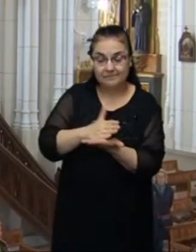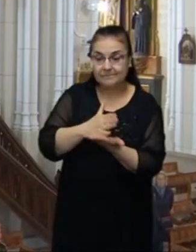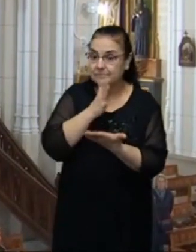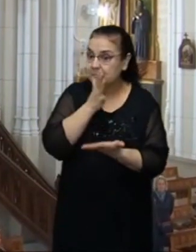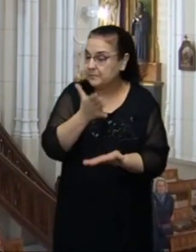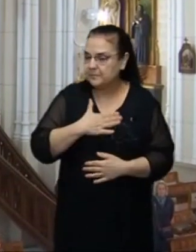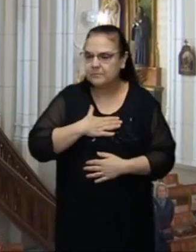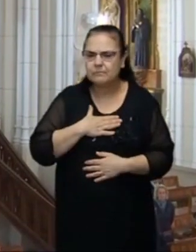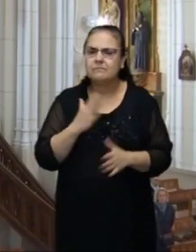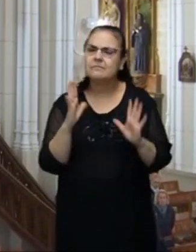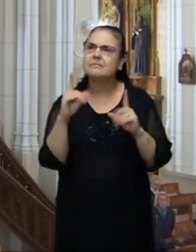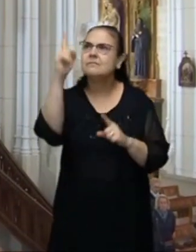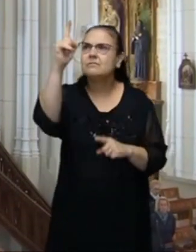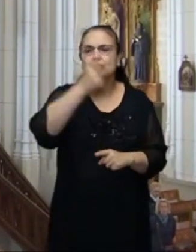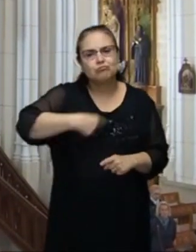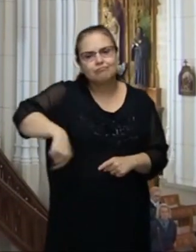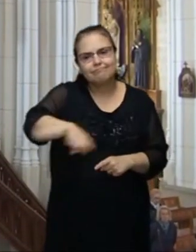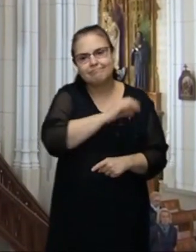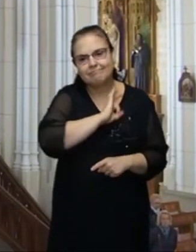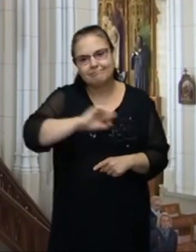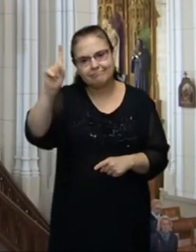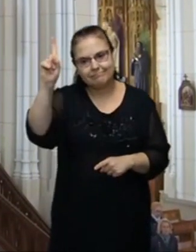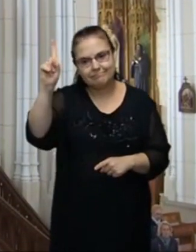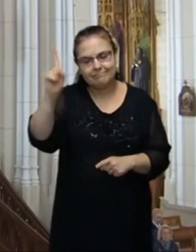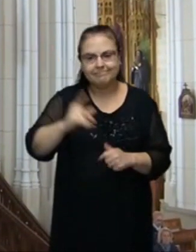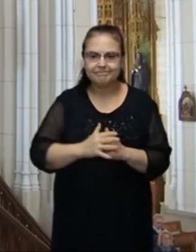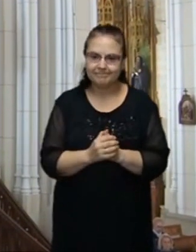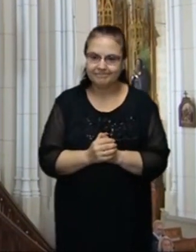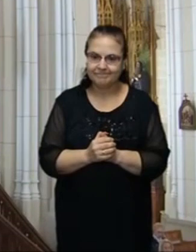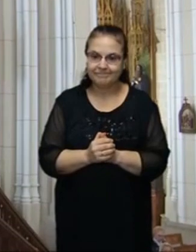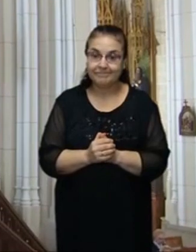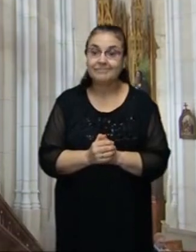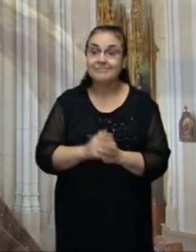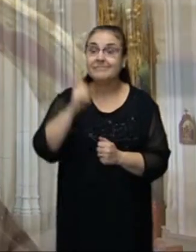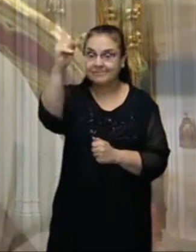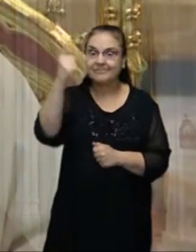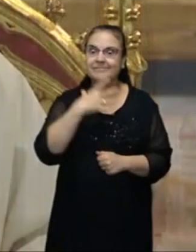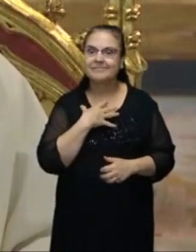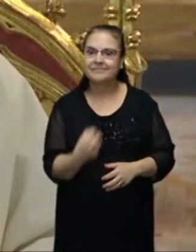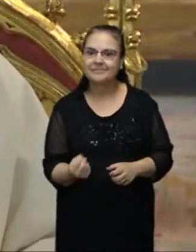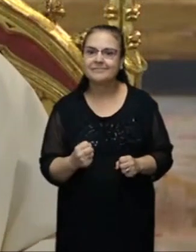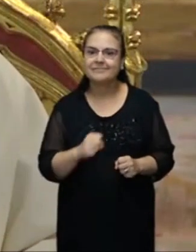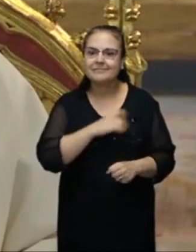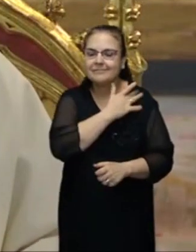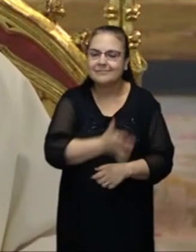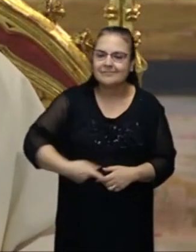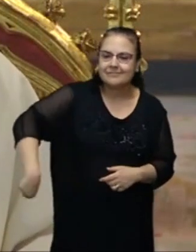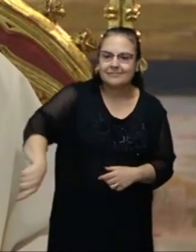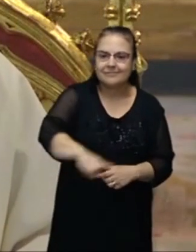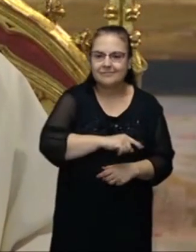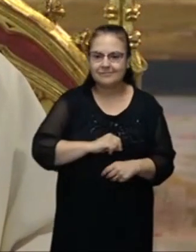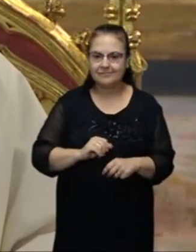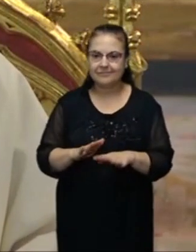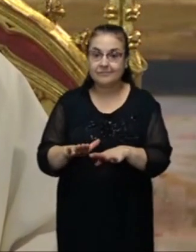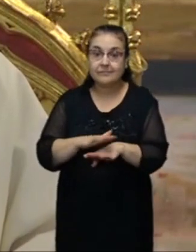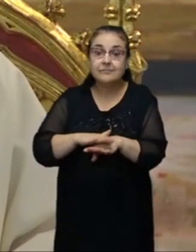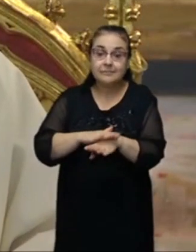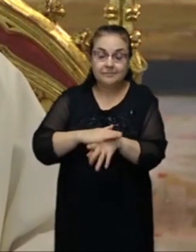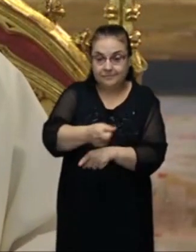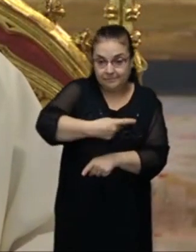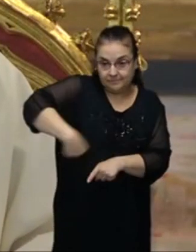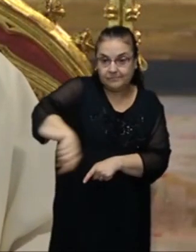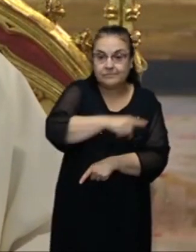que intercedáis por mí ante Dios nuestro Señor. Dios Todopoderoso tenga misericordia de